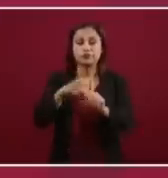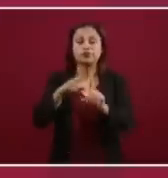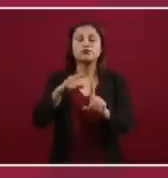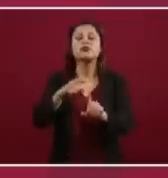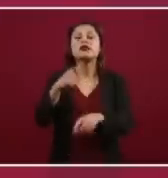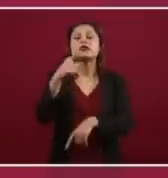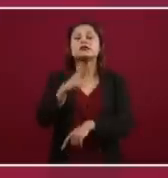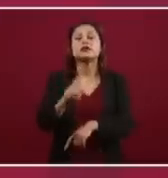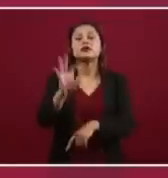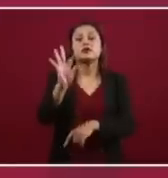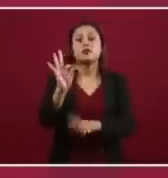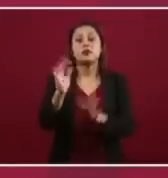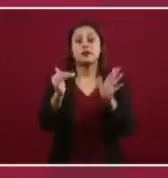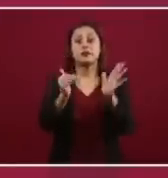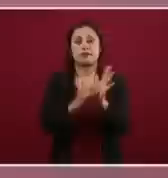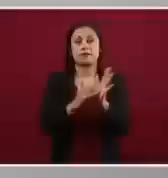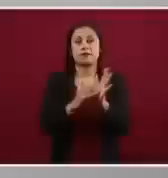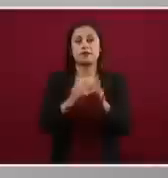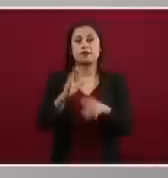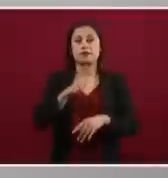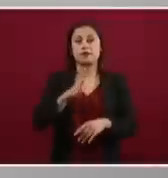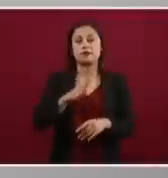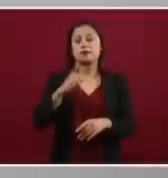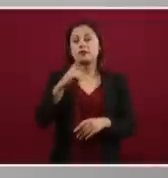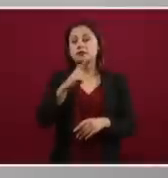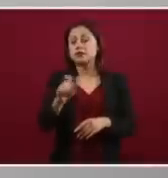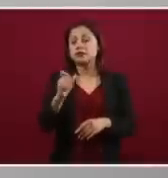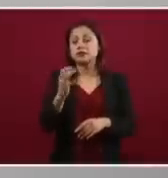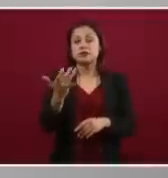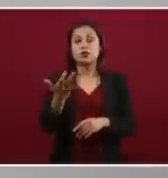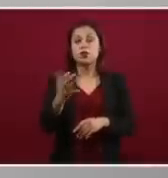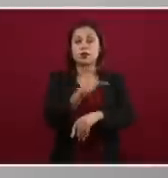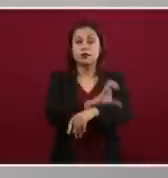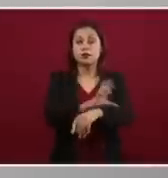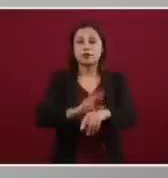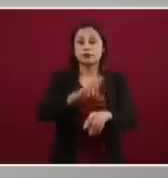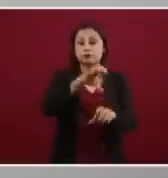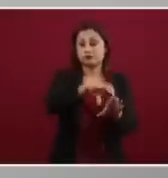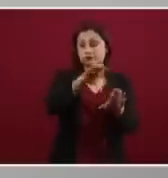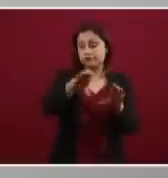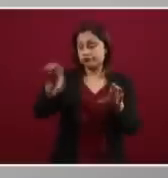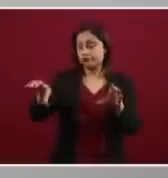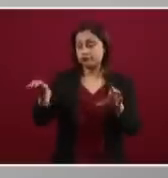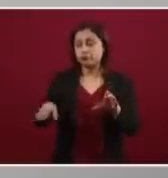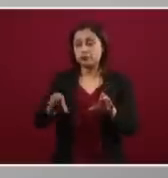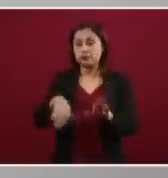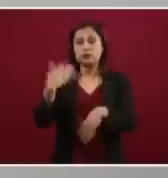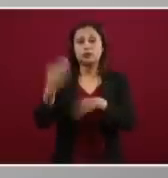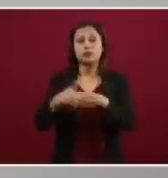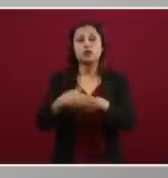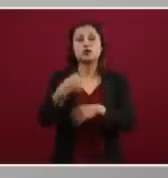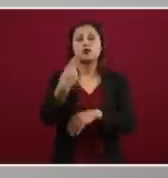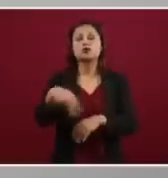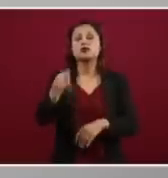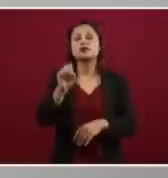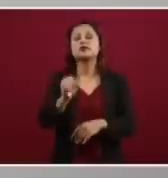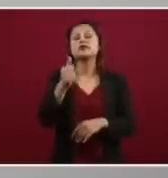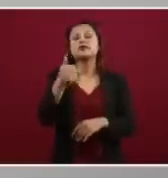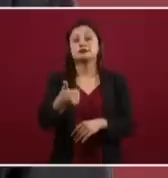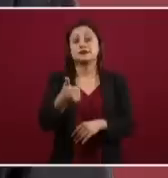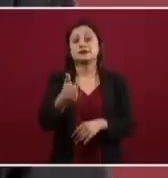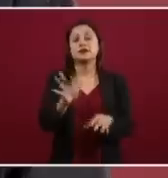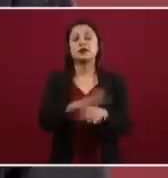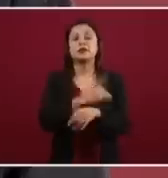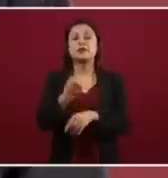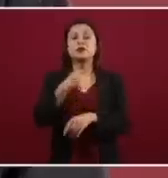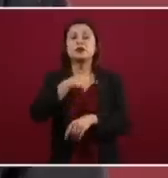Apenas tenemos 150 coordinaciones y van a ser 266, porque estamos